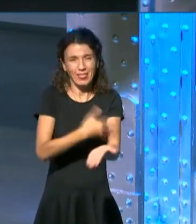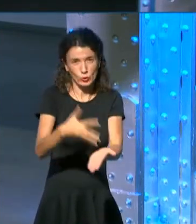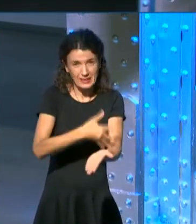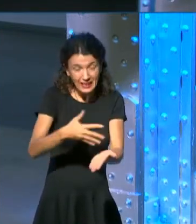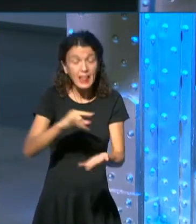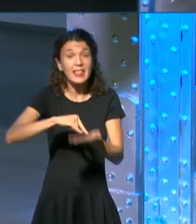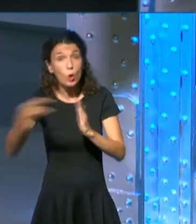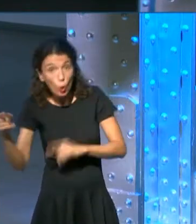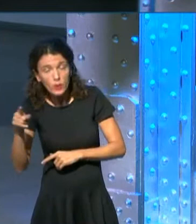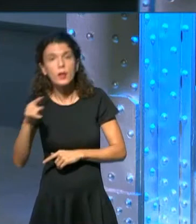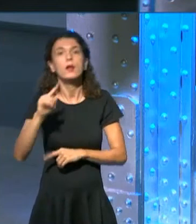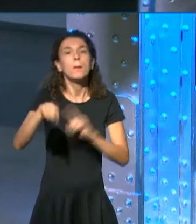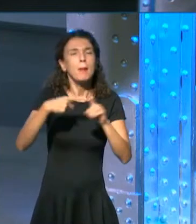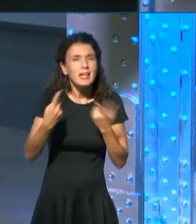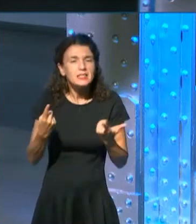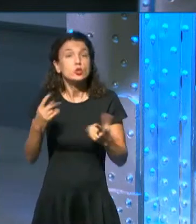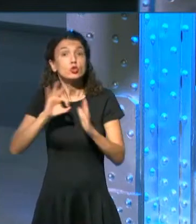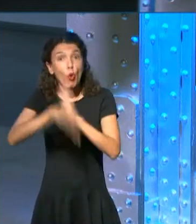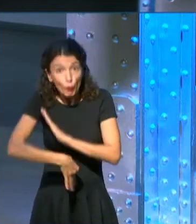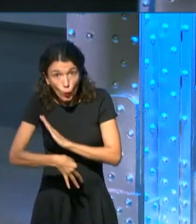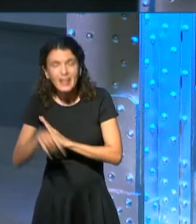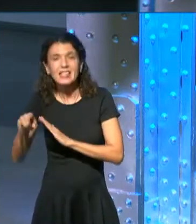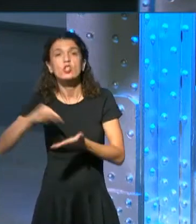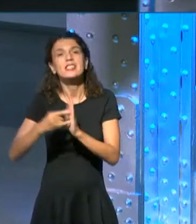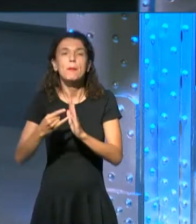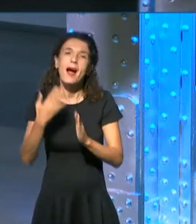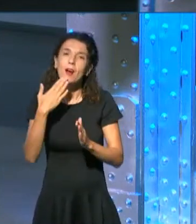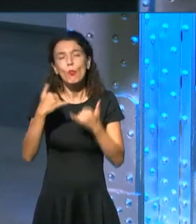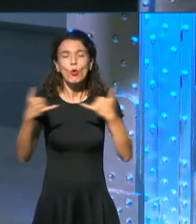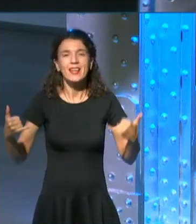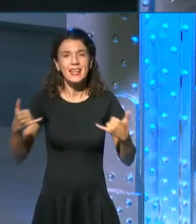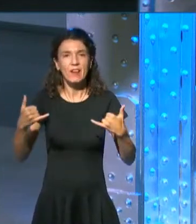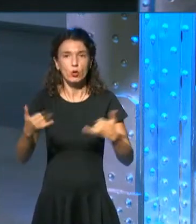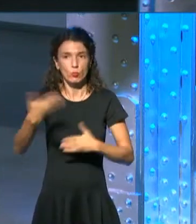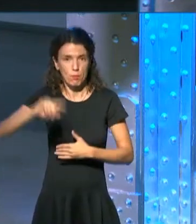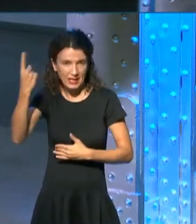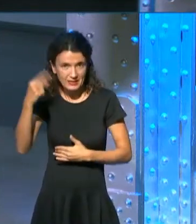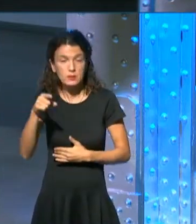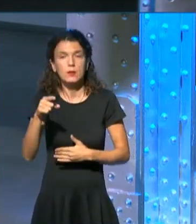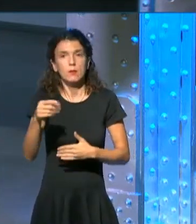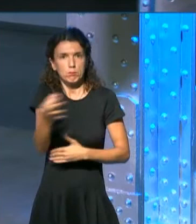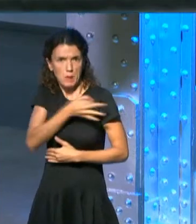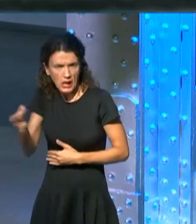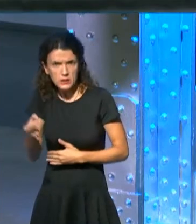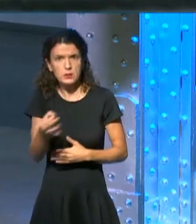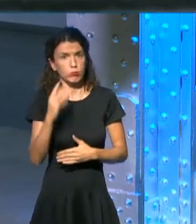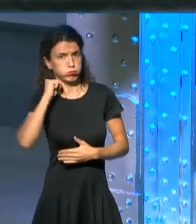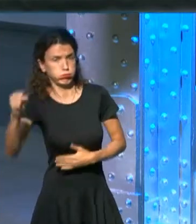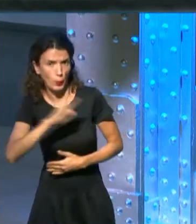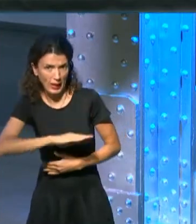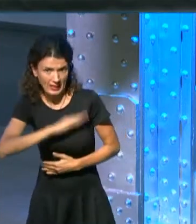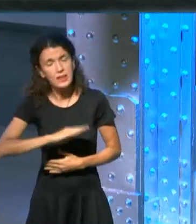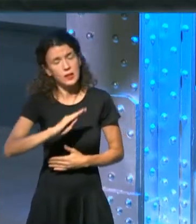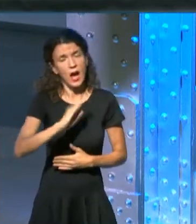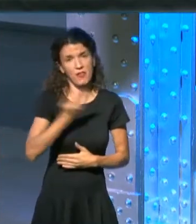la tecnología, las comunicaciones y el software sería su sistema nervioso. Cada vez es más sofisticado, cada vez dependemos más de él y nos